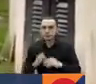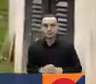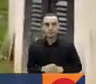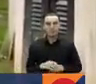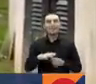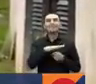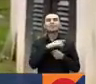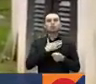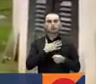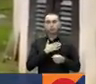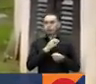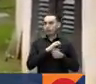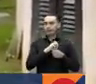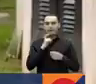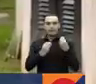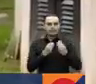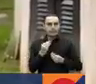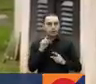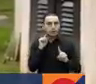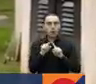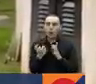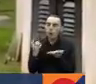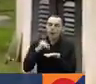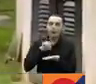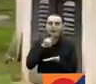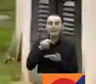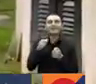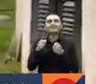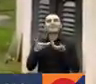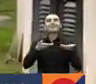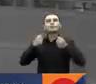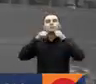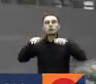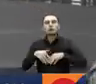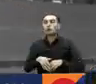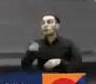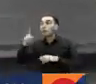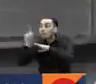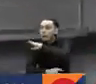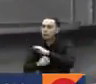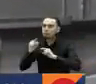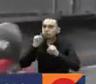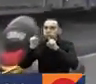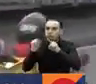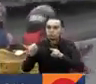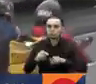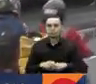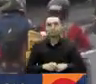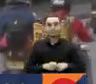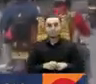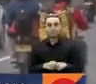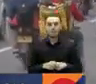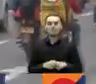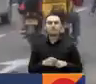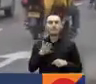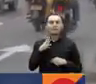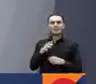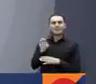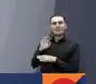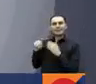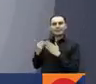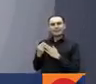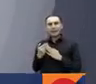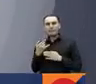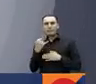tema de las ambulancias como un servicio público, va a sancionar ejemplarmente. Según las autoridades, entre enero y marzo de este